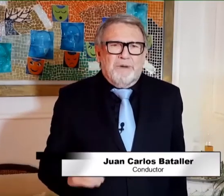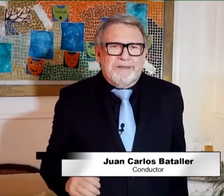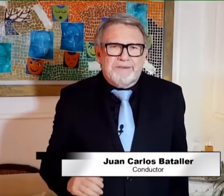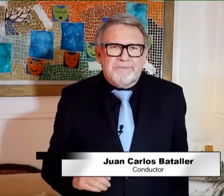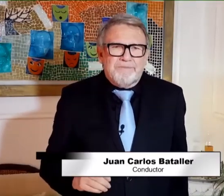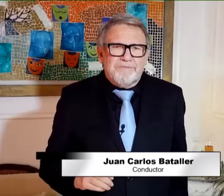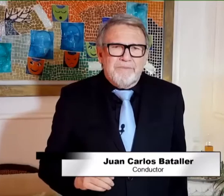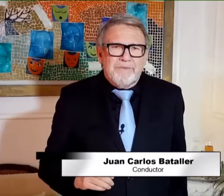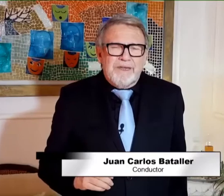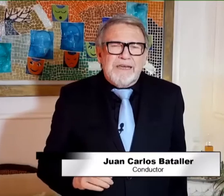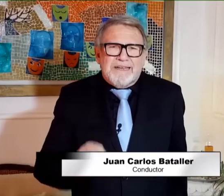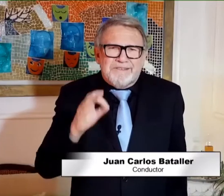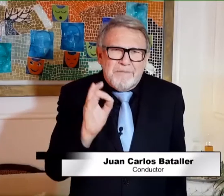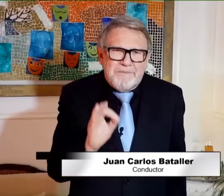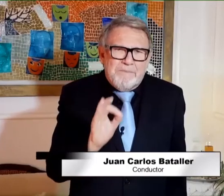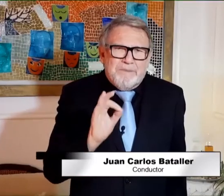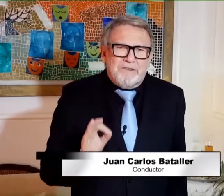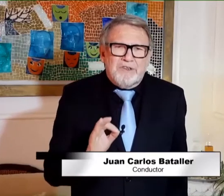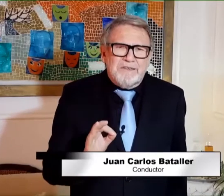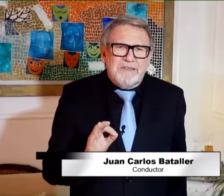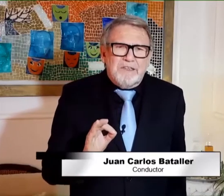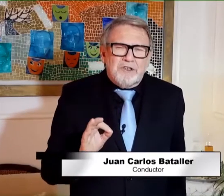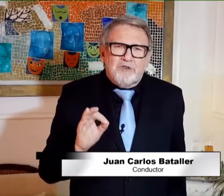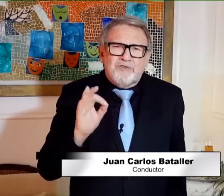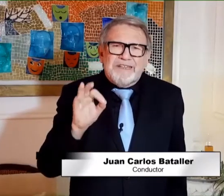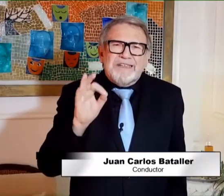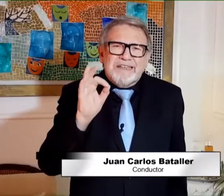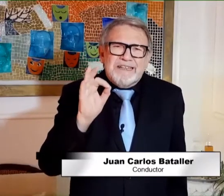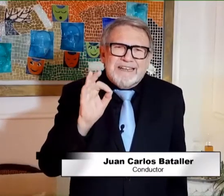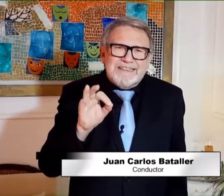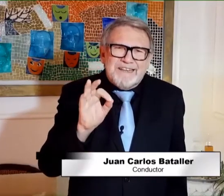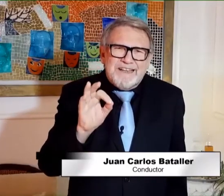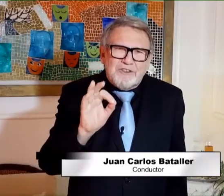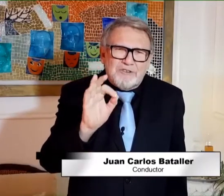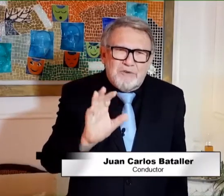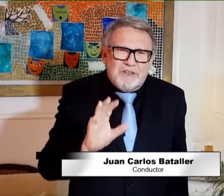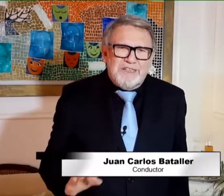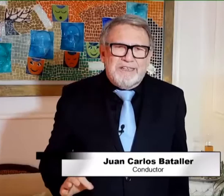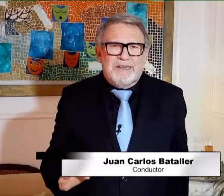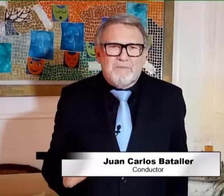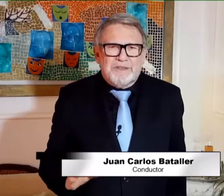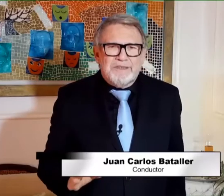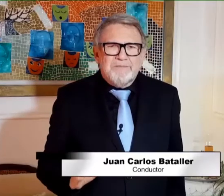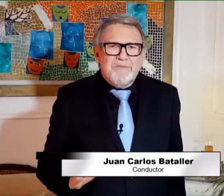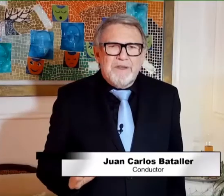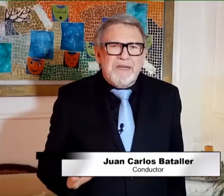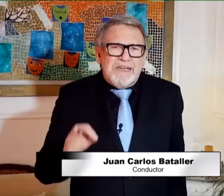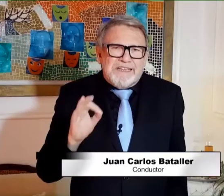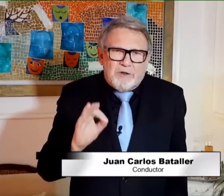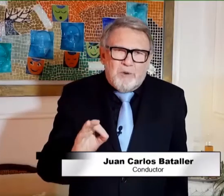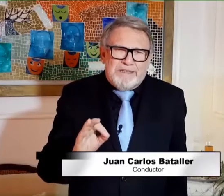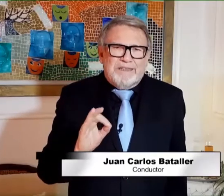son jóvenes que 100.000 personas sufren grandes daños aunque no lleguen a la muerte